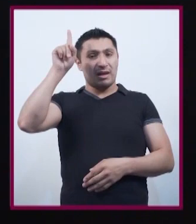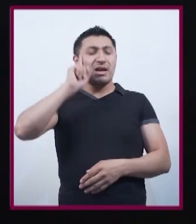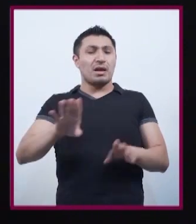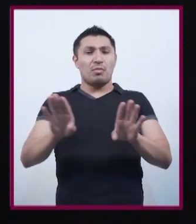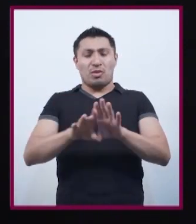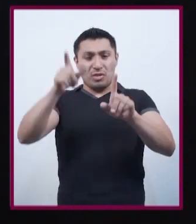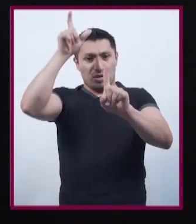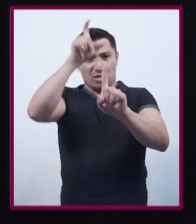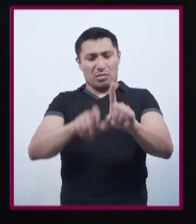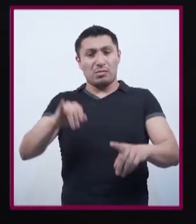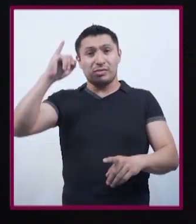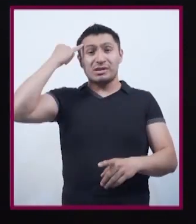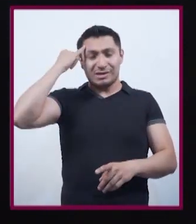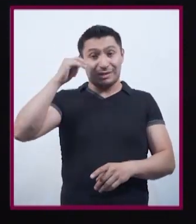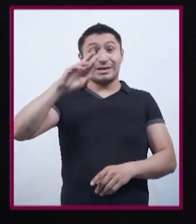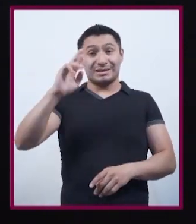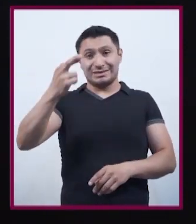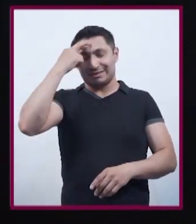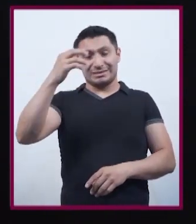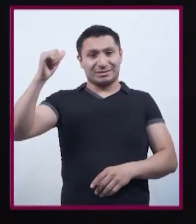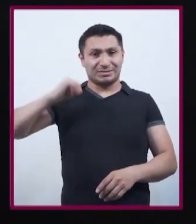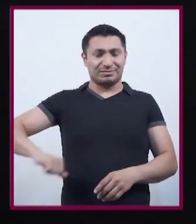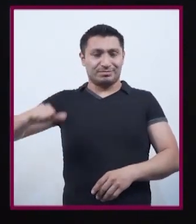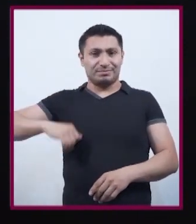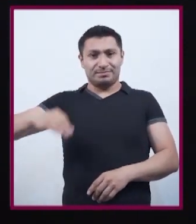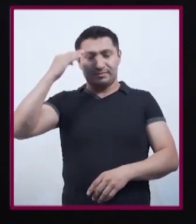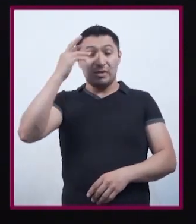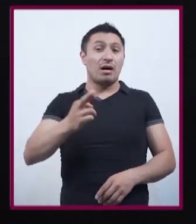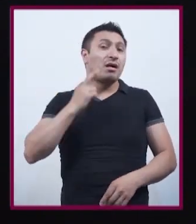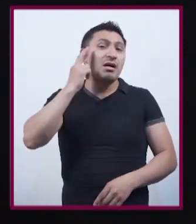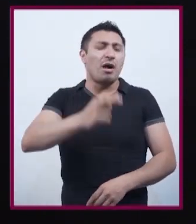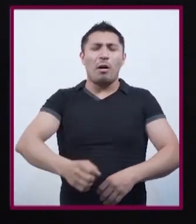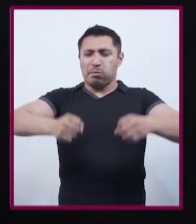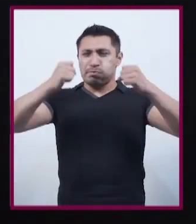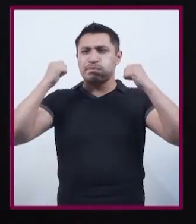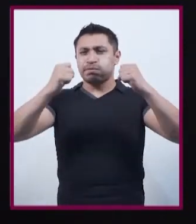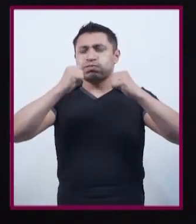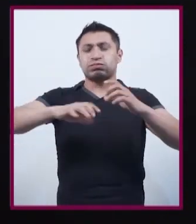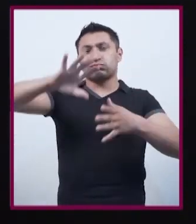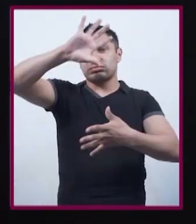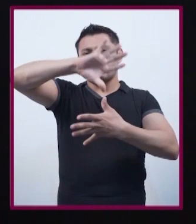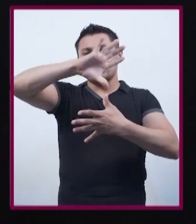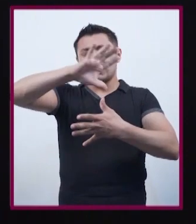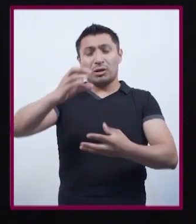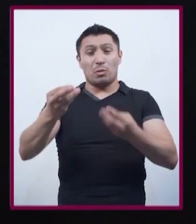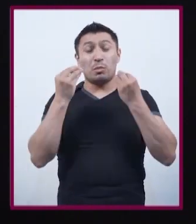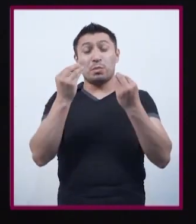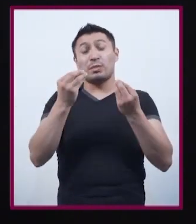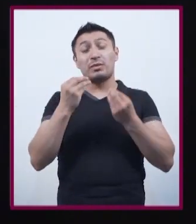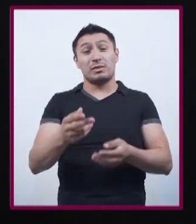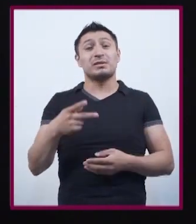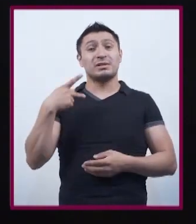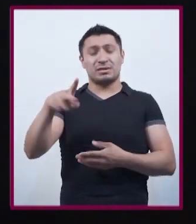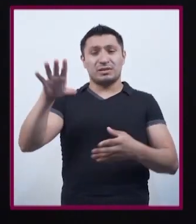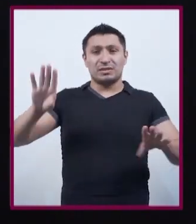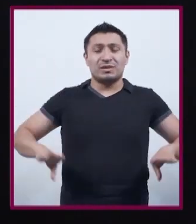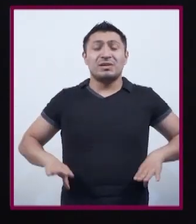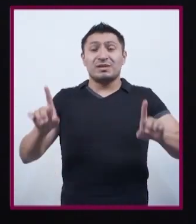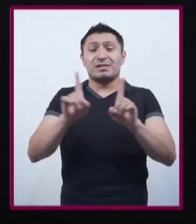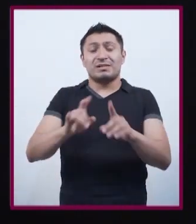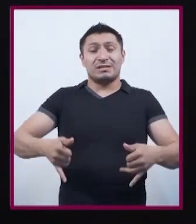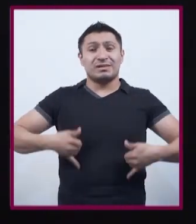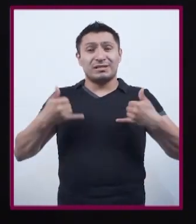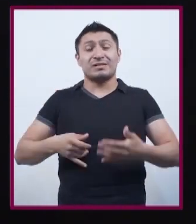sin padre, sin acceso a la educación formal y además era mujer con rasgos indígenas. No hay que olvidar que